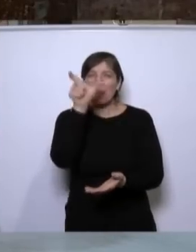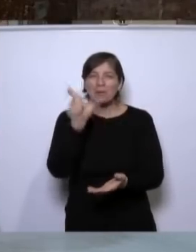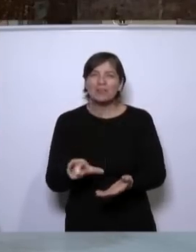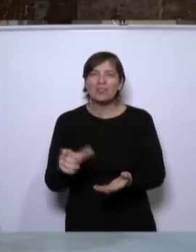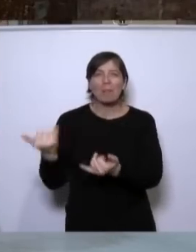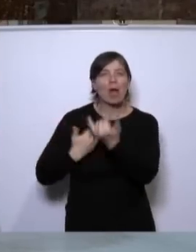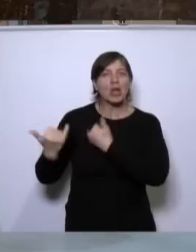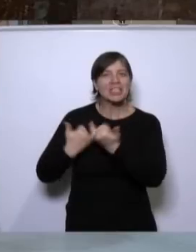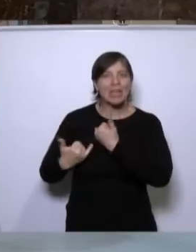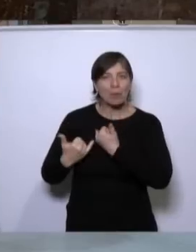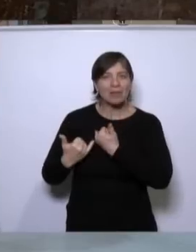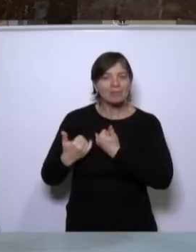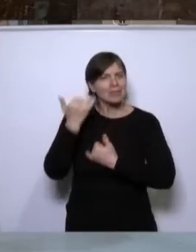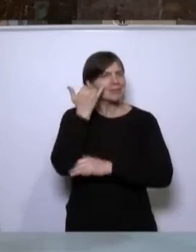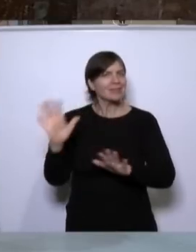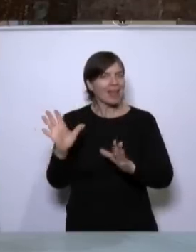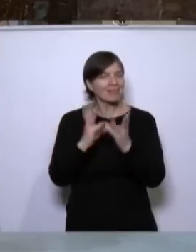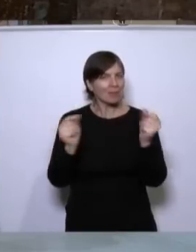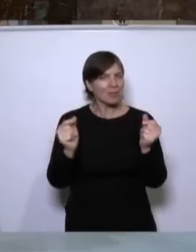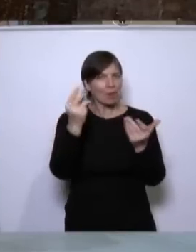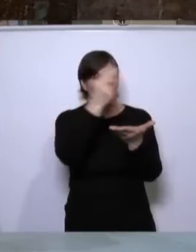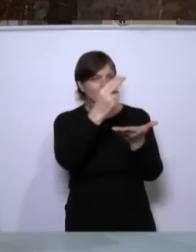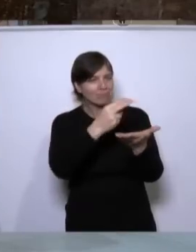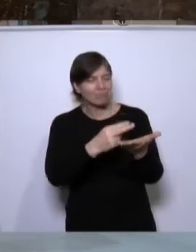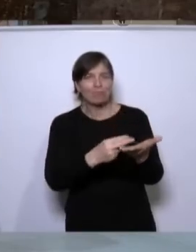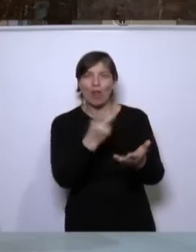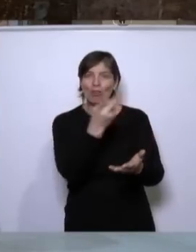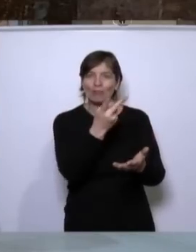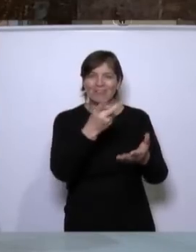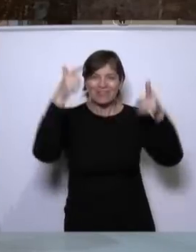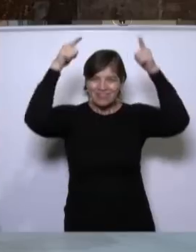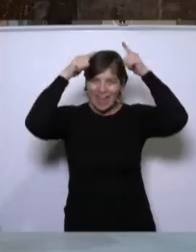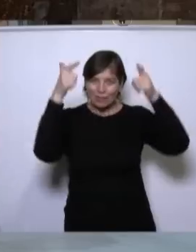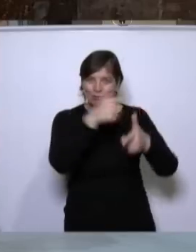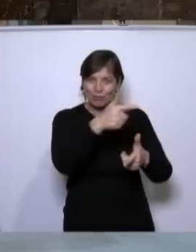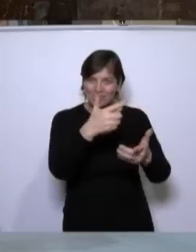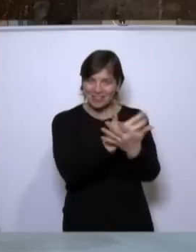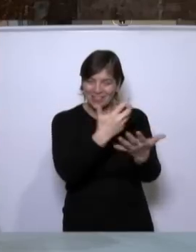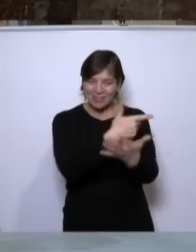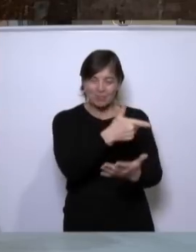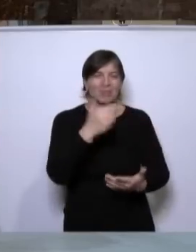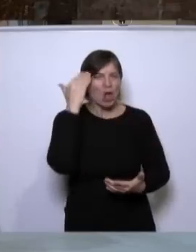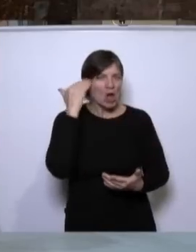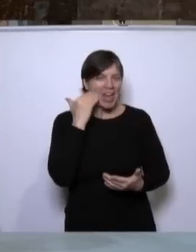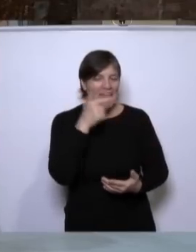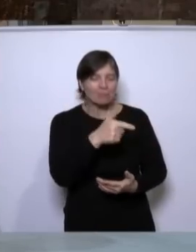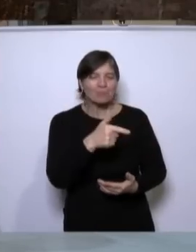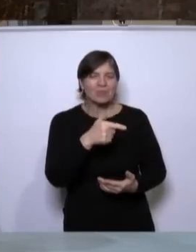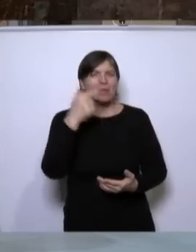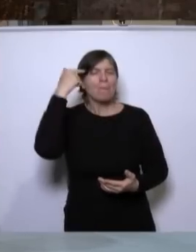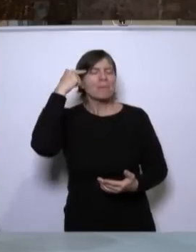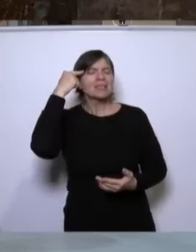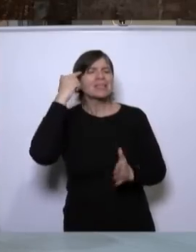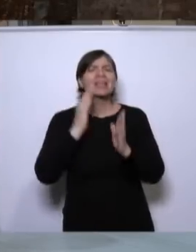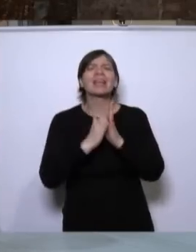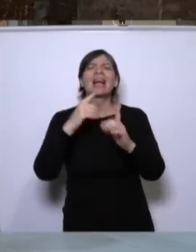me contaba que estaba terminando los cuadros de los santos y los beatos mártires, en ese momento yo pensé que nuestra